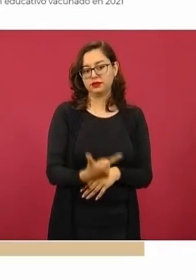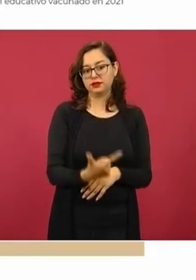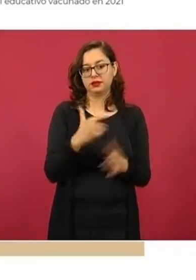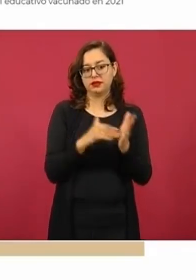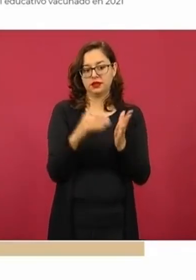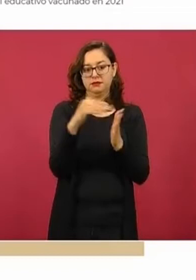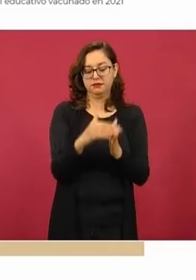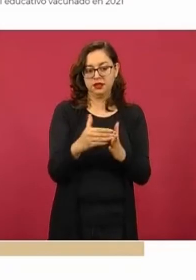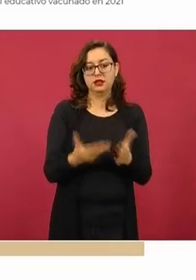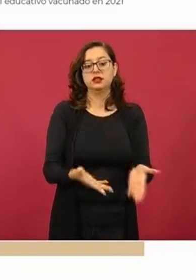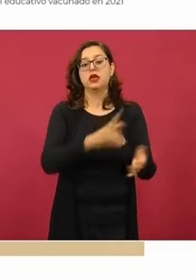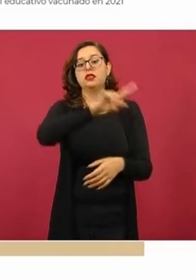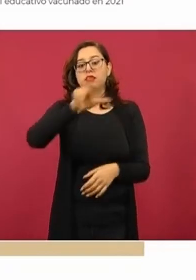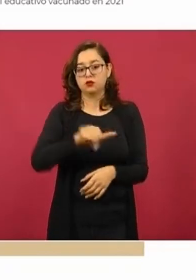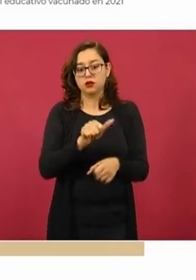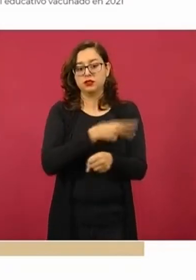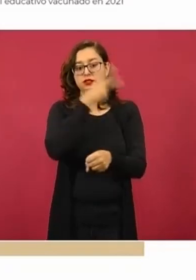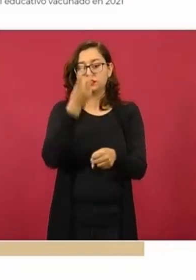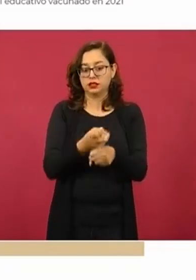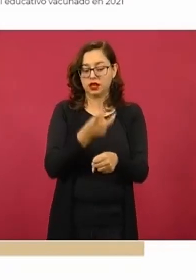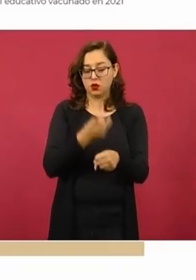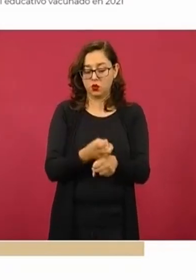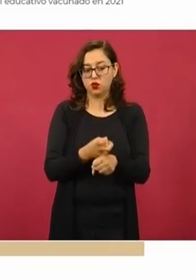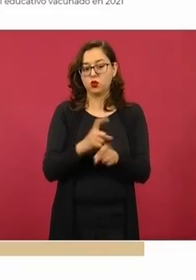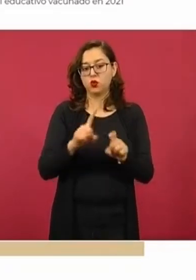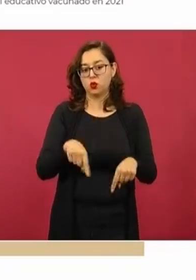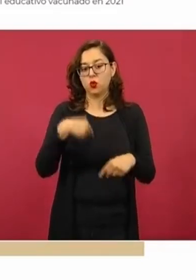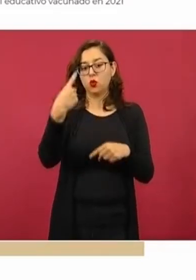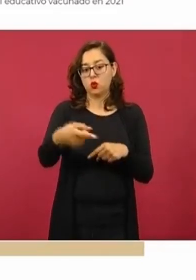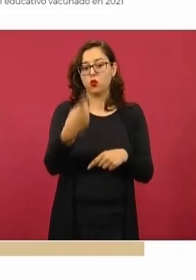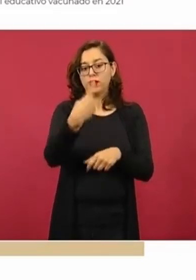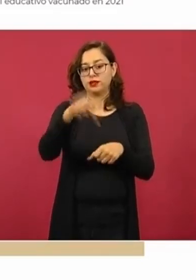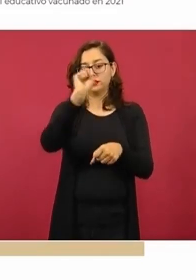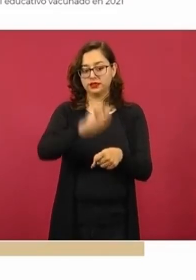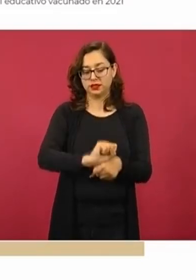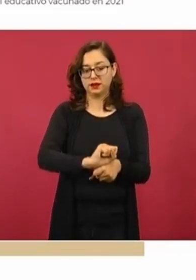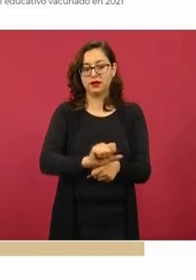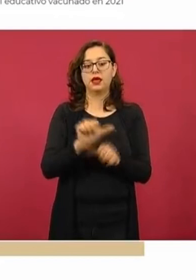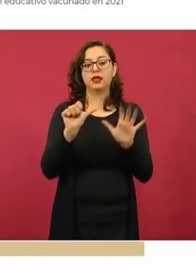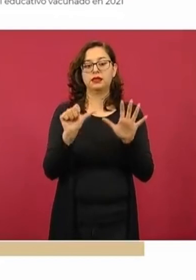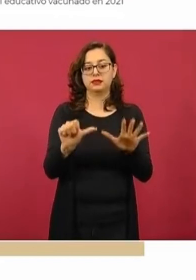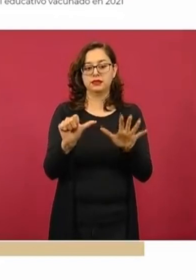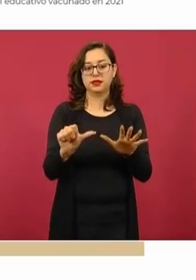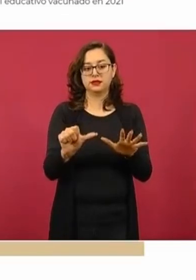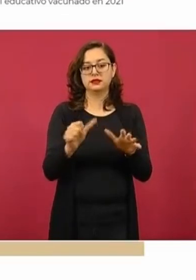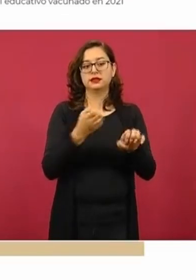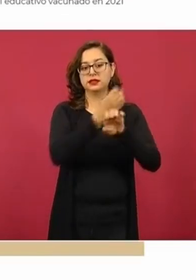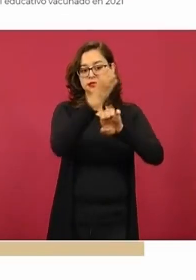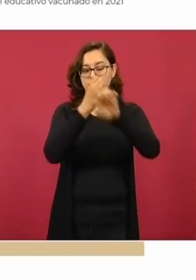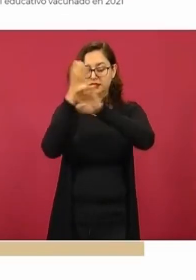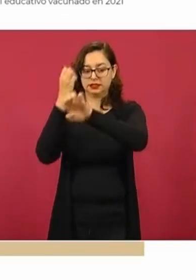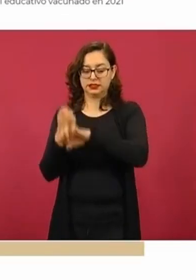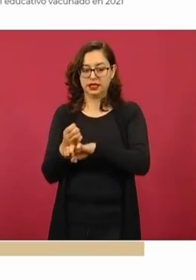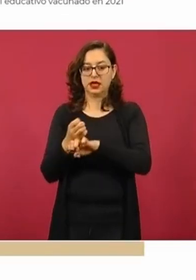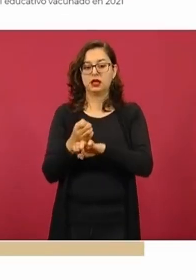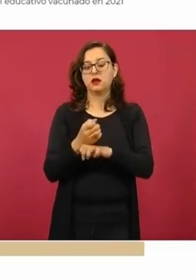vacunas de 1.27 millones de dosis. Posteriormente se aplicarán 1.5 millones de vacunas contra COVID-19 el día 12 de enero a